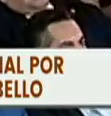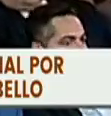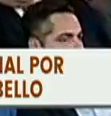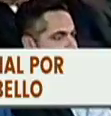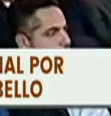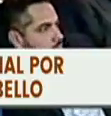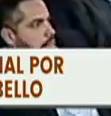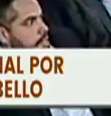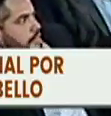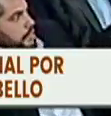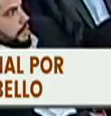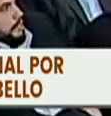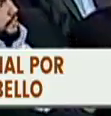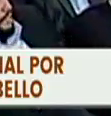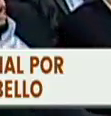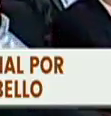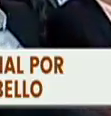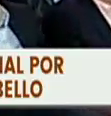peraz